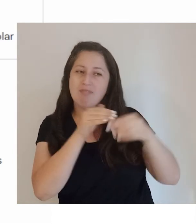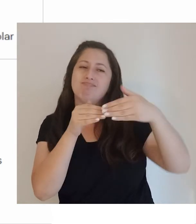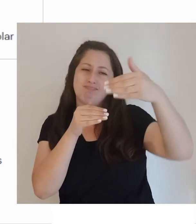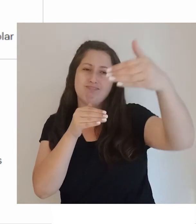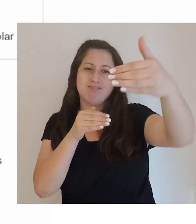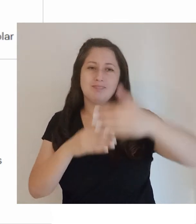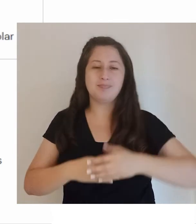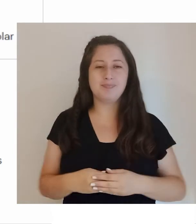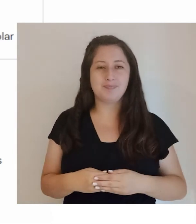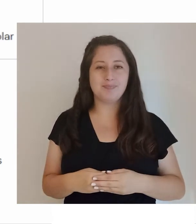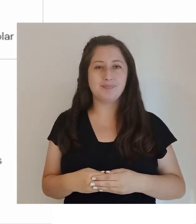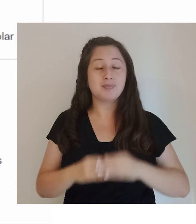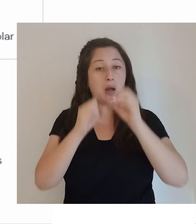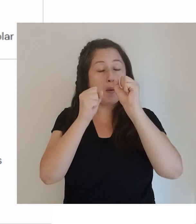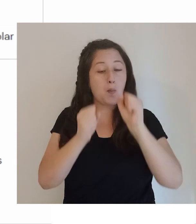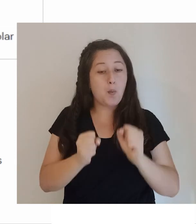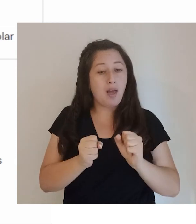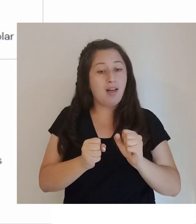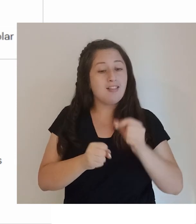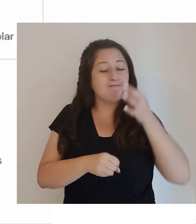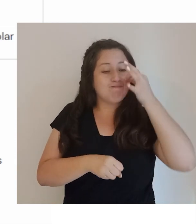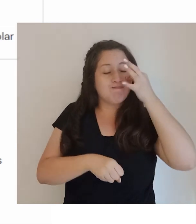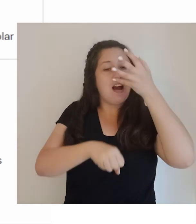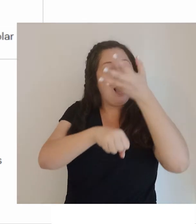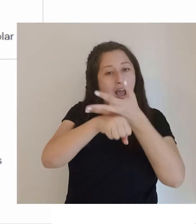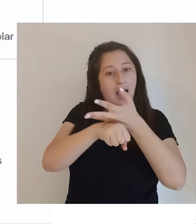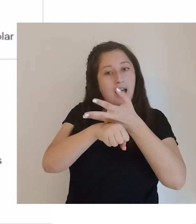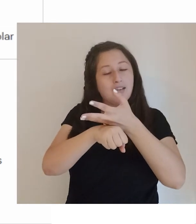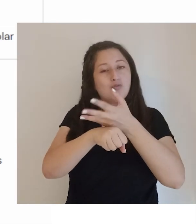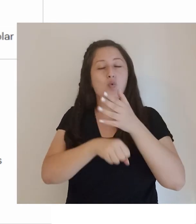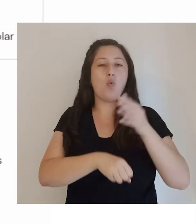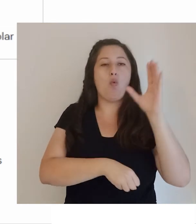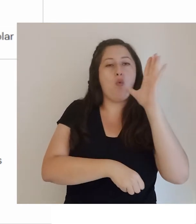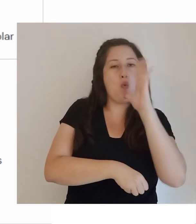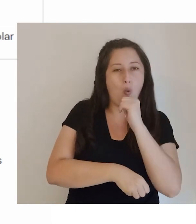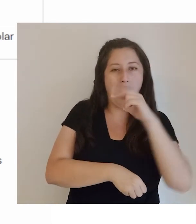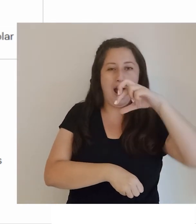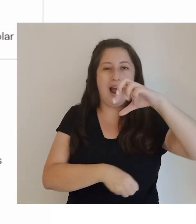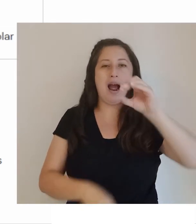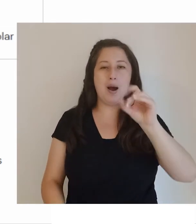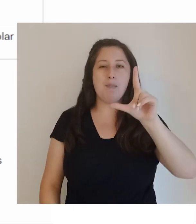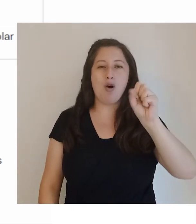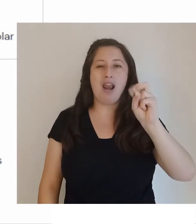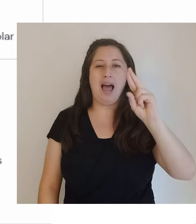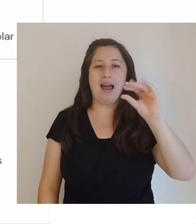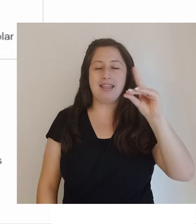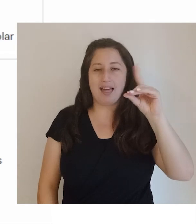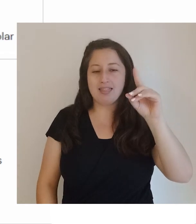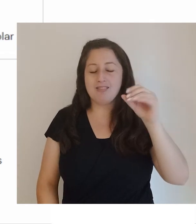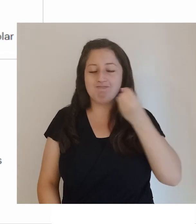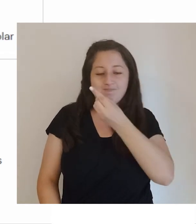siguiente. Se puede determinar si existe polaridad en un enlace calculando